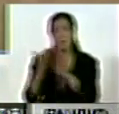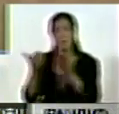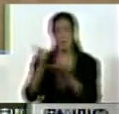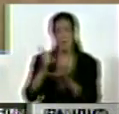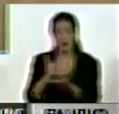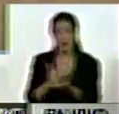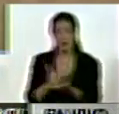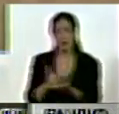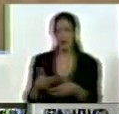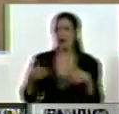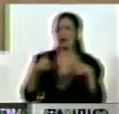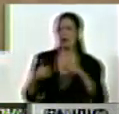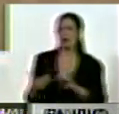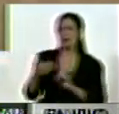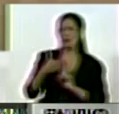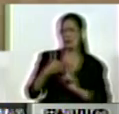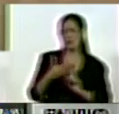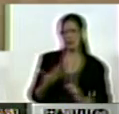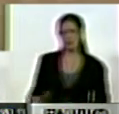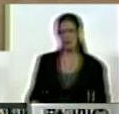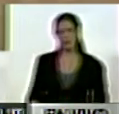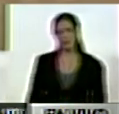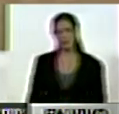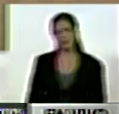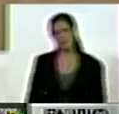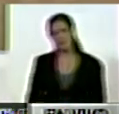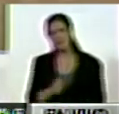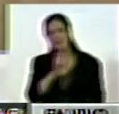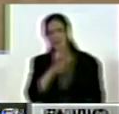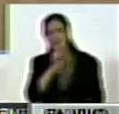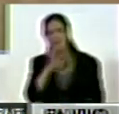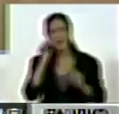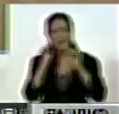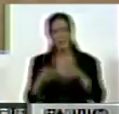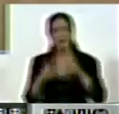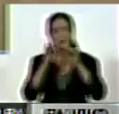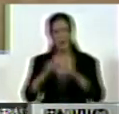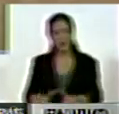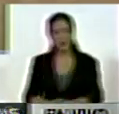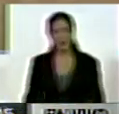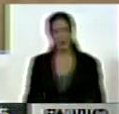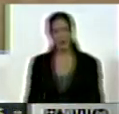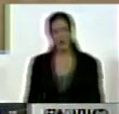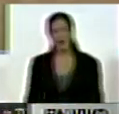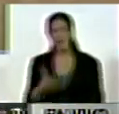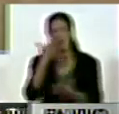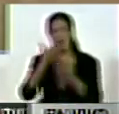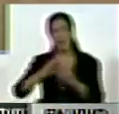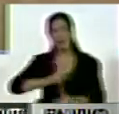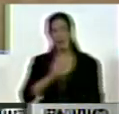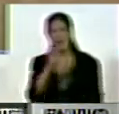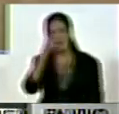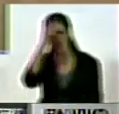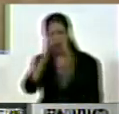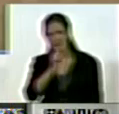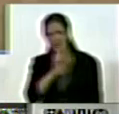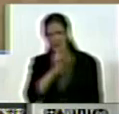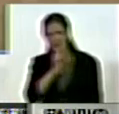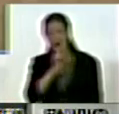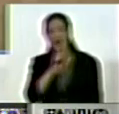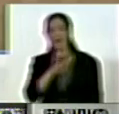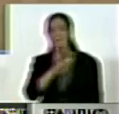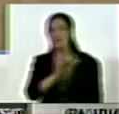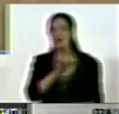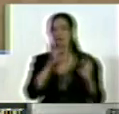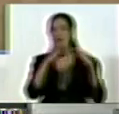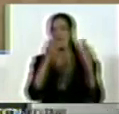una víctima de acoso sexual. ¿Quiénes inician la denuncia ante la policía de Irak? La familia